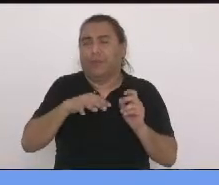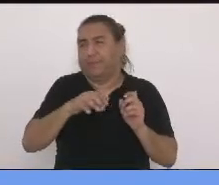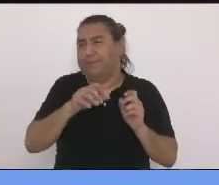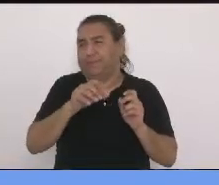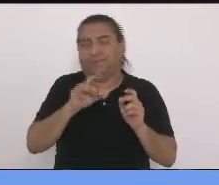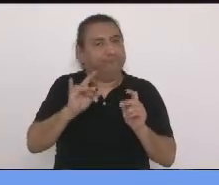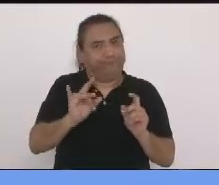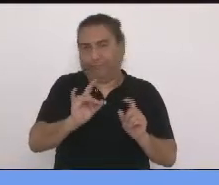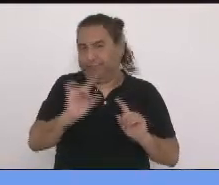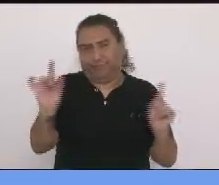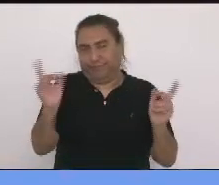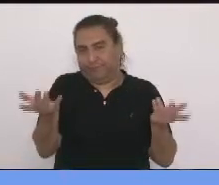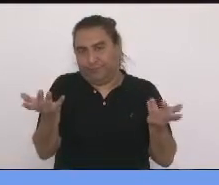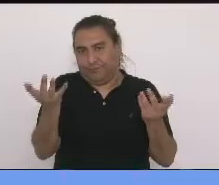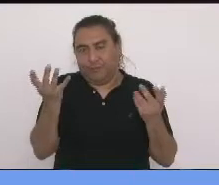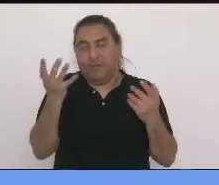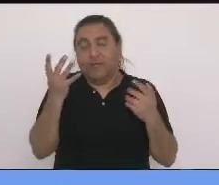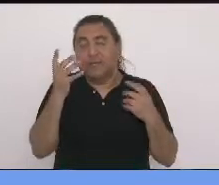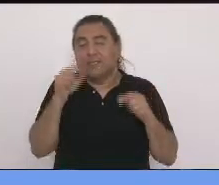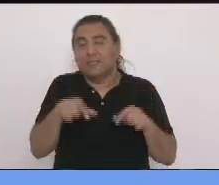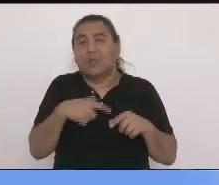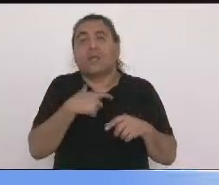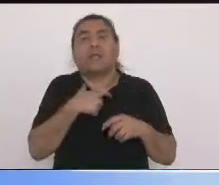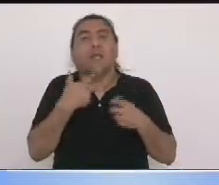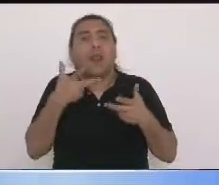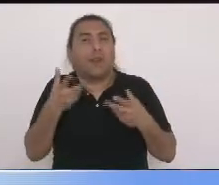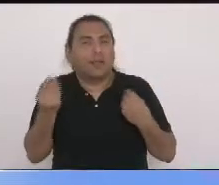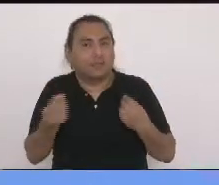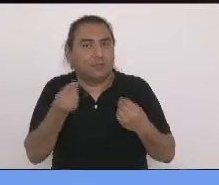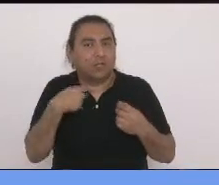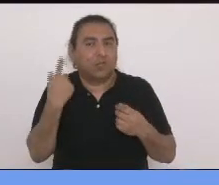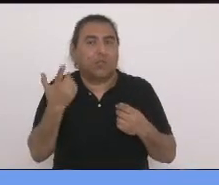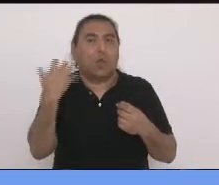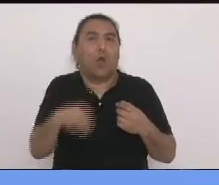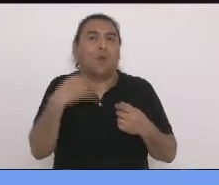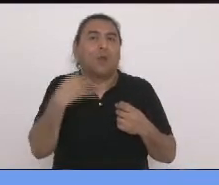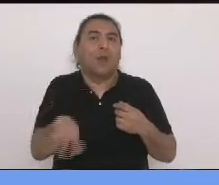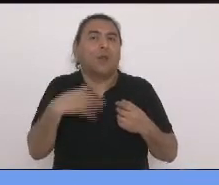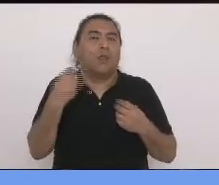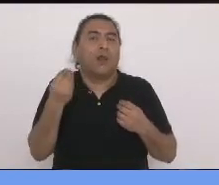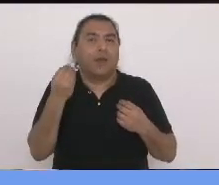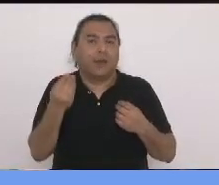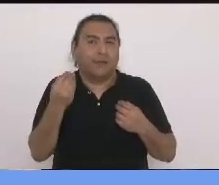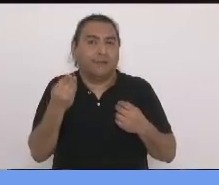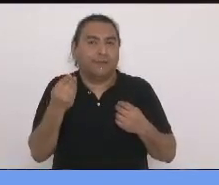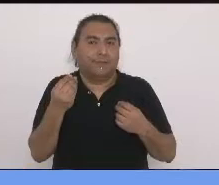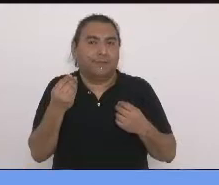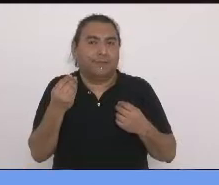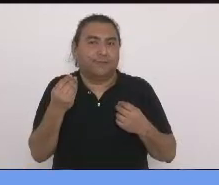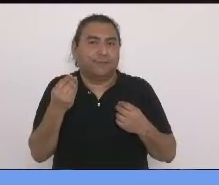dicho esto quiero decir que estamos obligados sí o sí a tratar la reforma